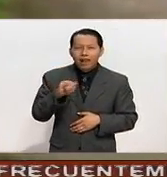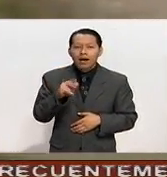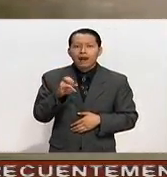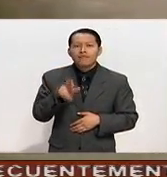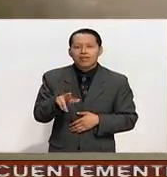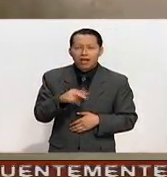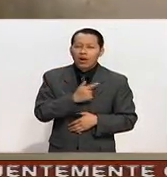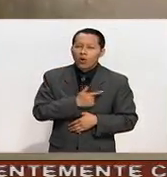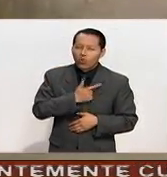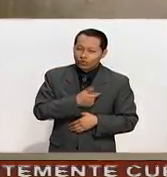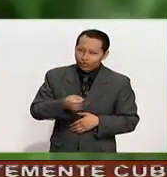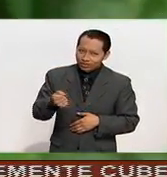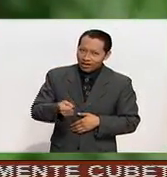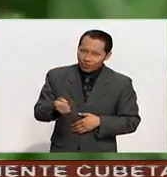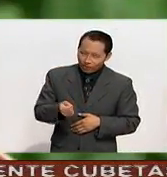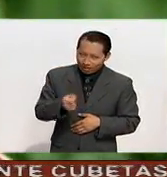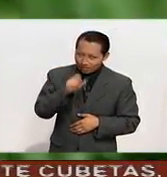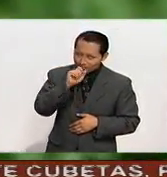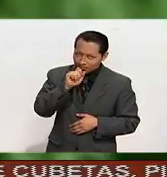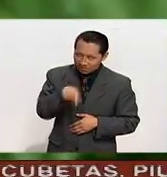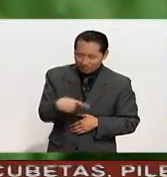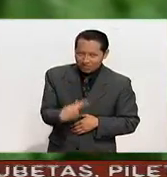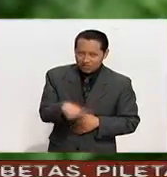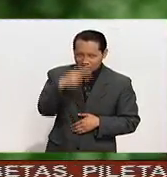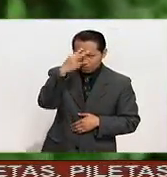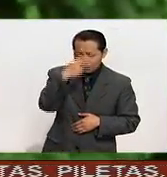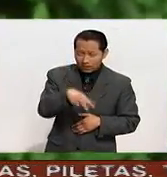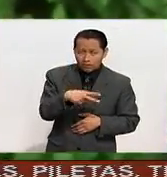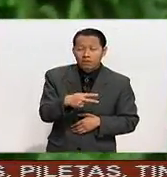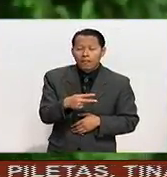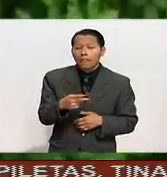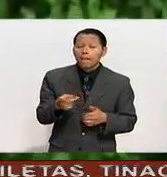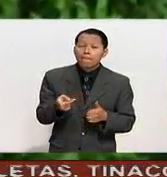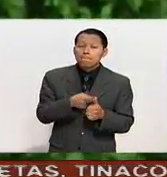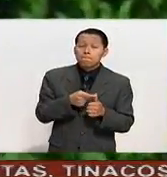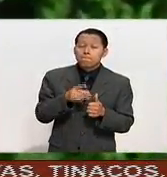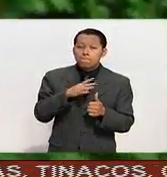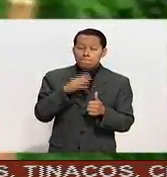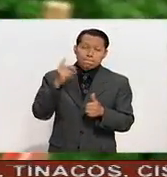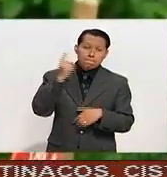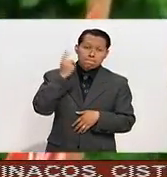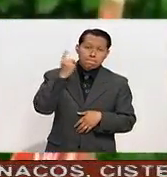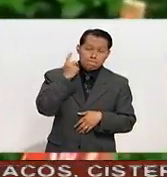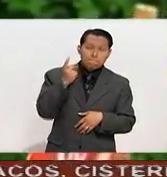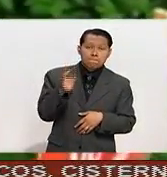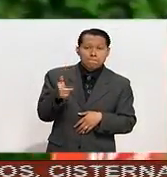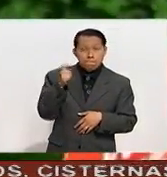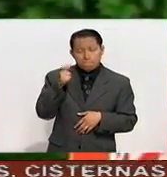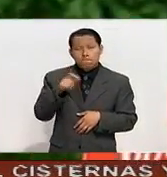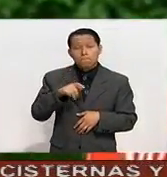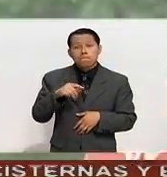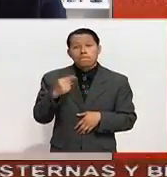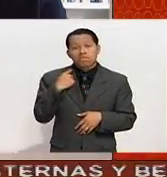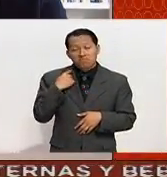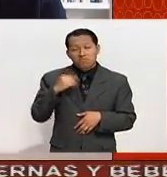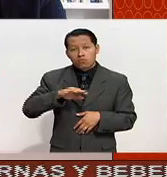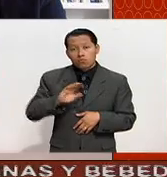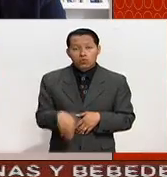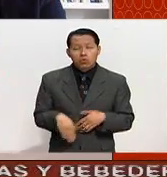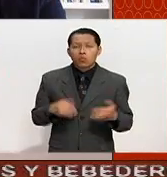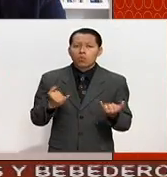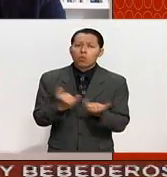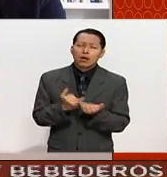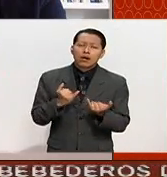saludarte también desde México. Pues, por un lado, el asesinato de esta diputada, por el otro, también el llamado